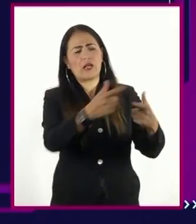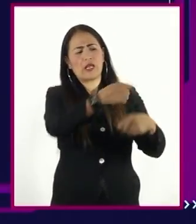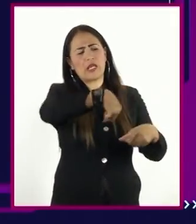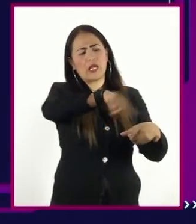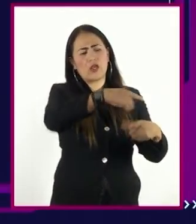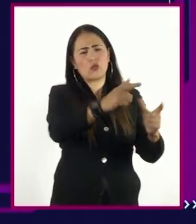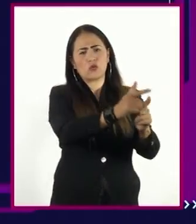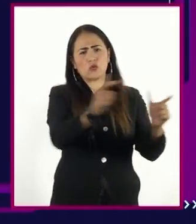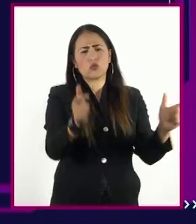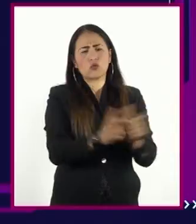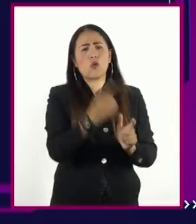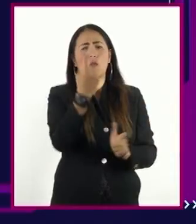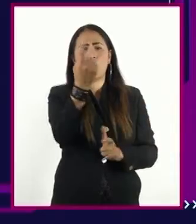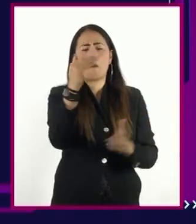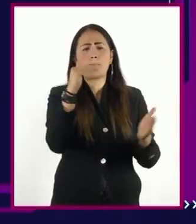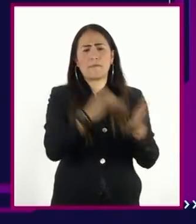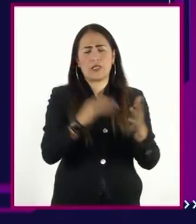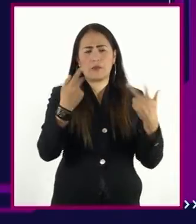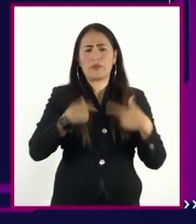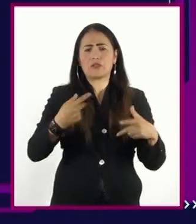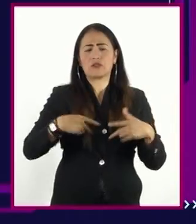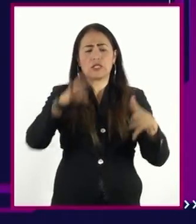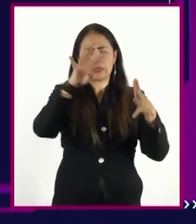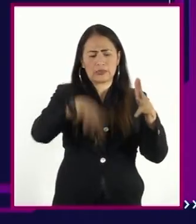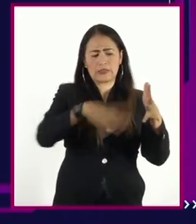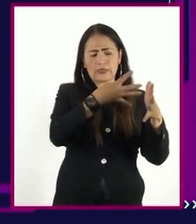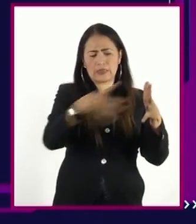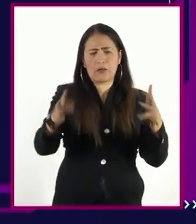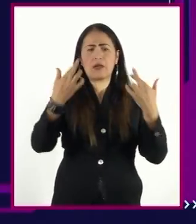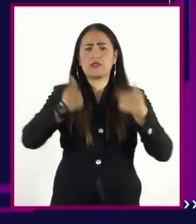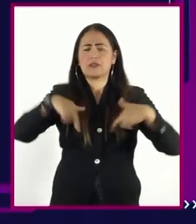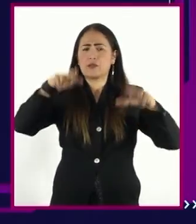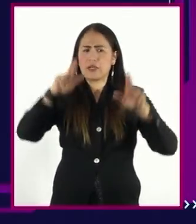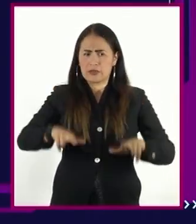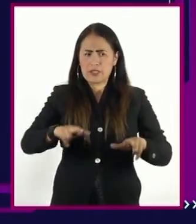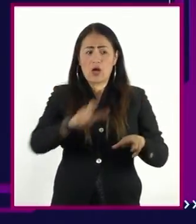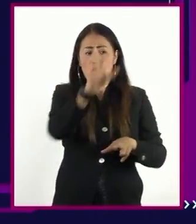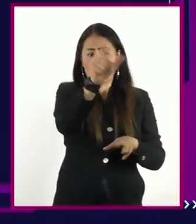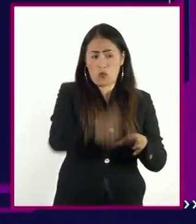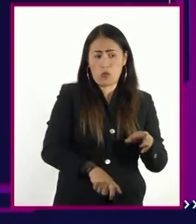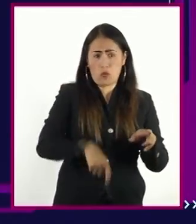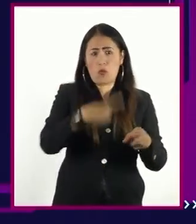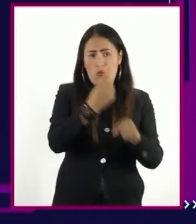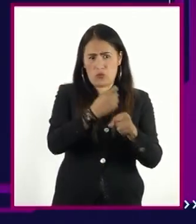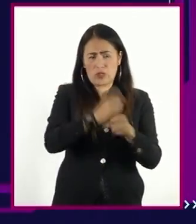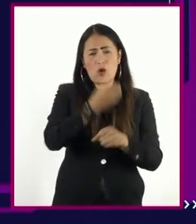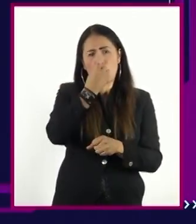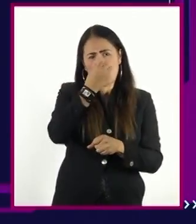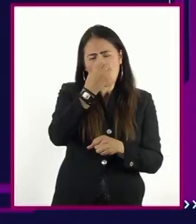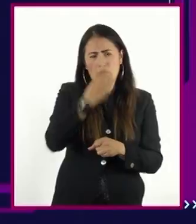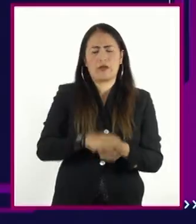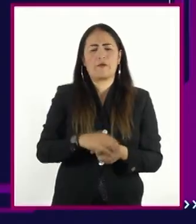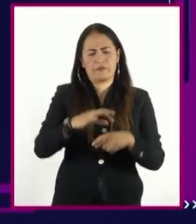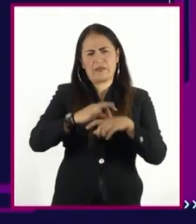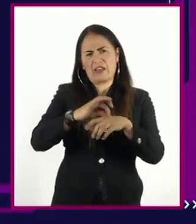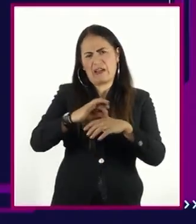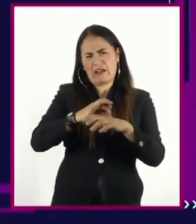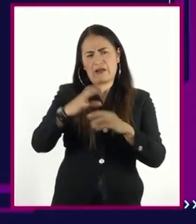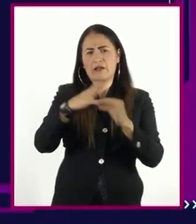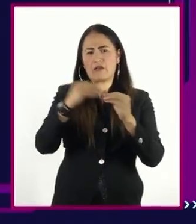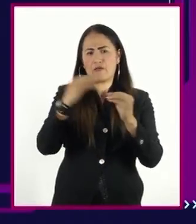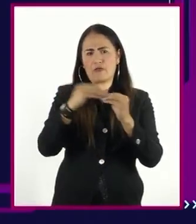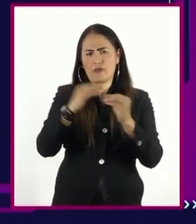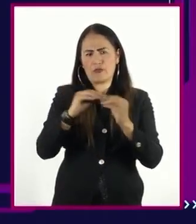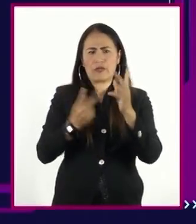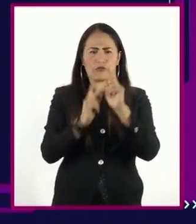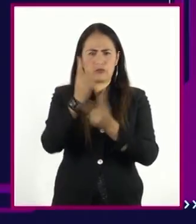los resultados estaban presentados en una tabla. En la primera columna, los alimentos: carne, frutas